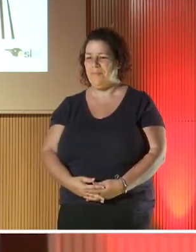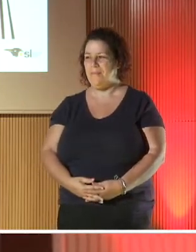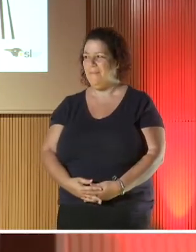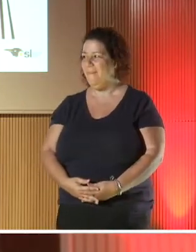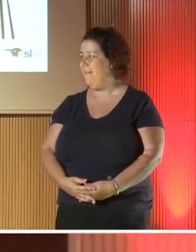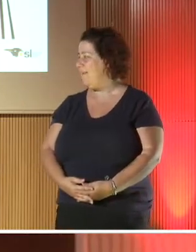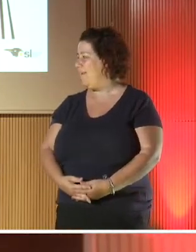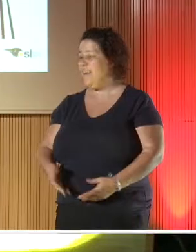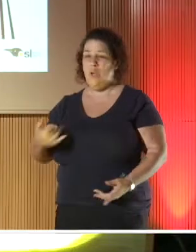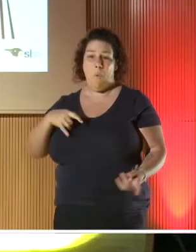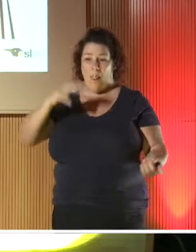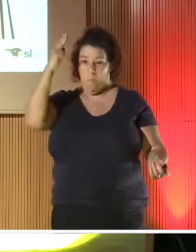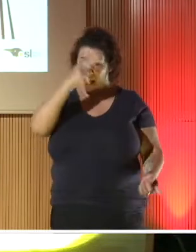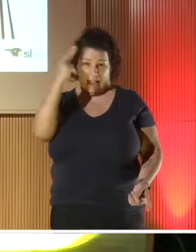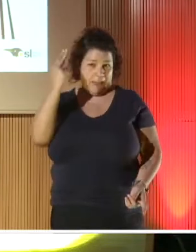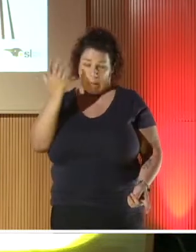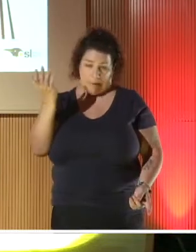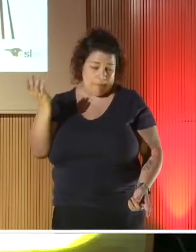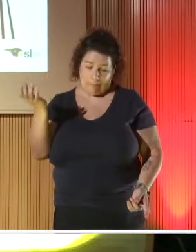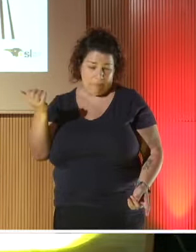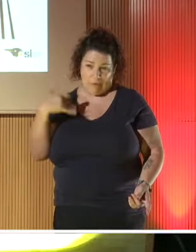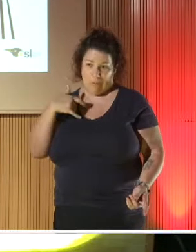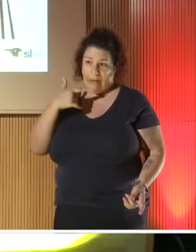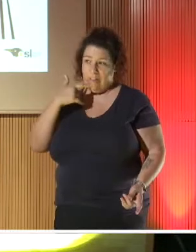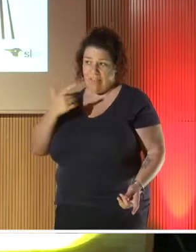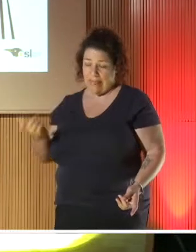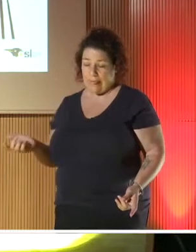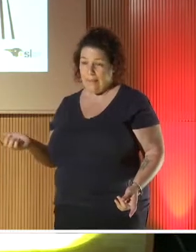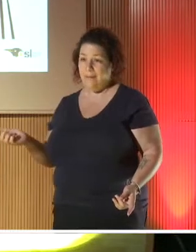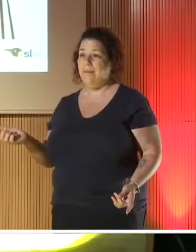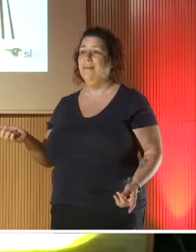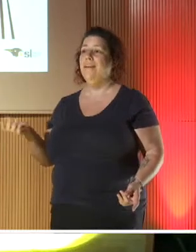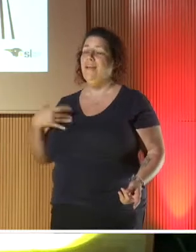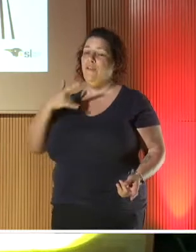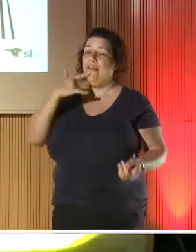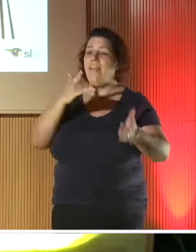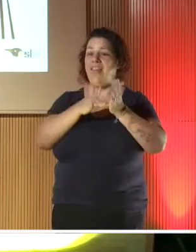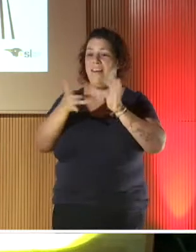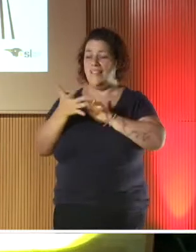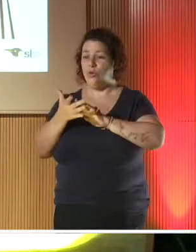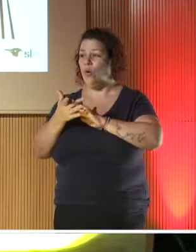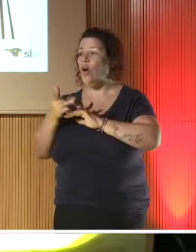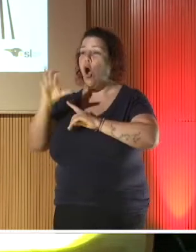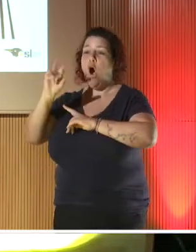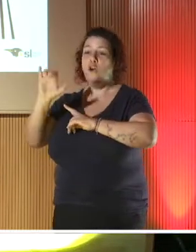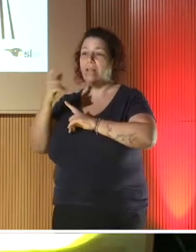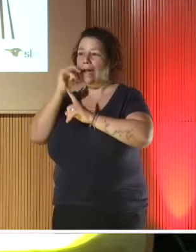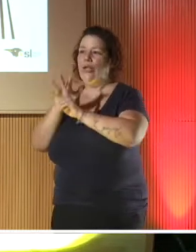Como no soy muy católica, voy a decir lo contrario que que decía Jesús, alejada a los niños de Óscar, que a mí me da miedo.